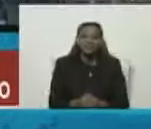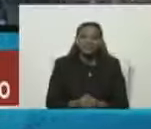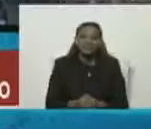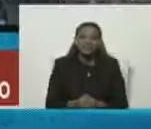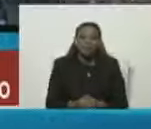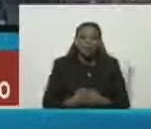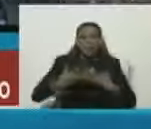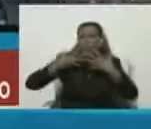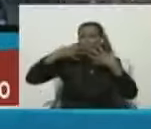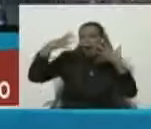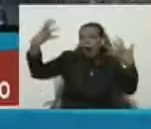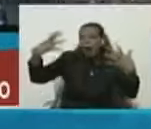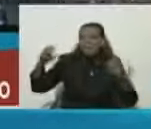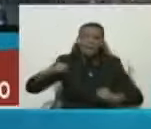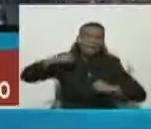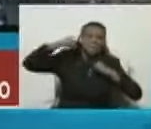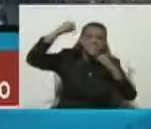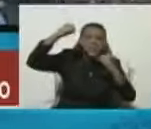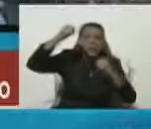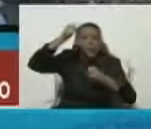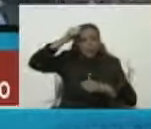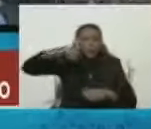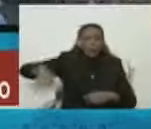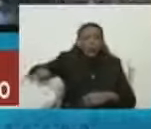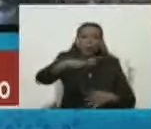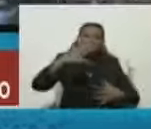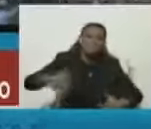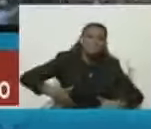¡Una bulla por la victoria popular!